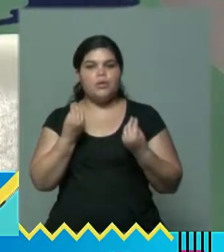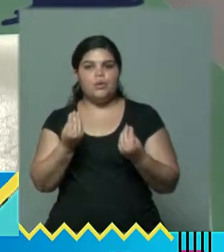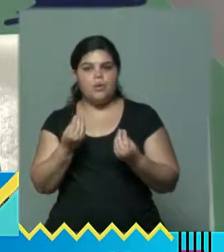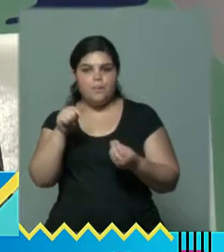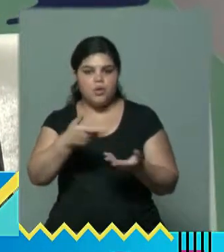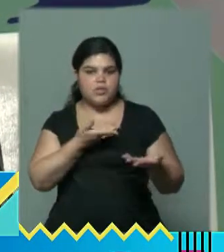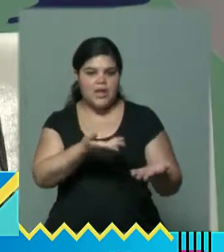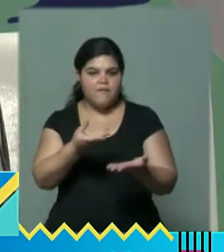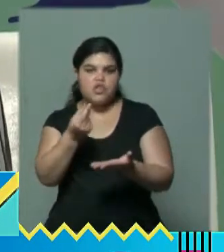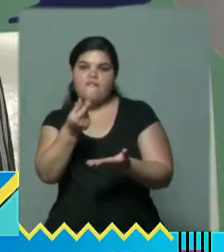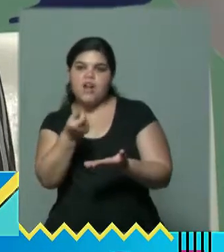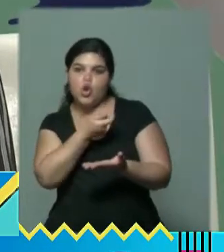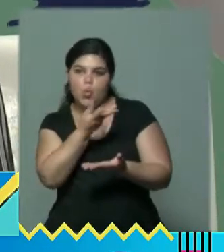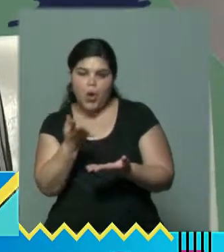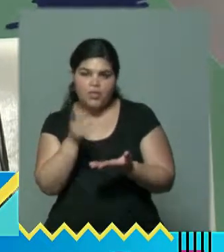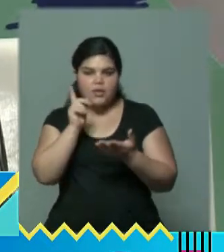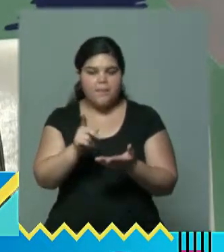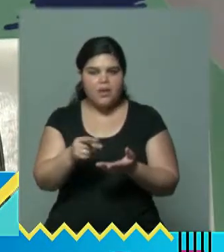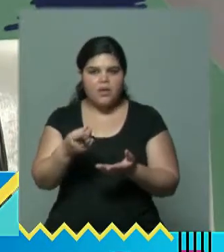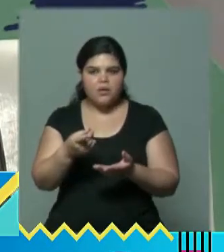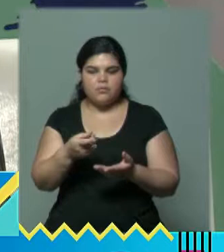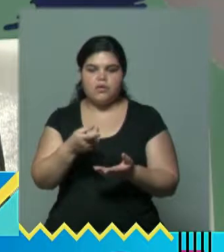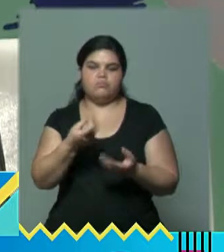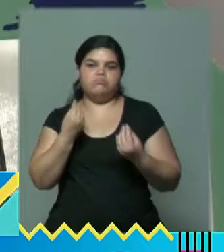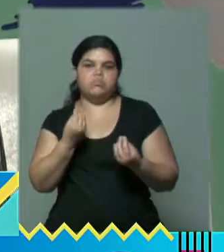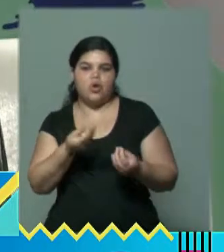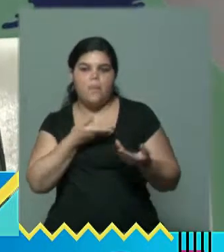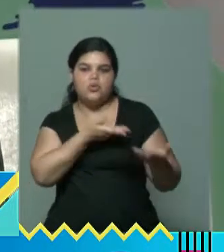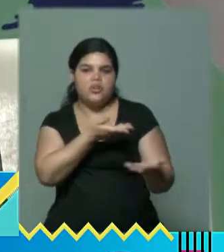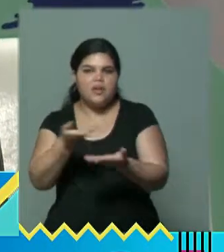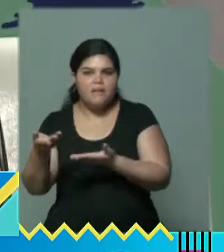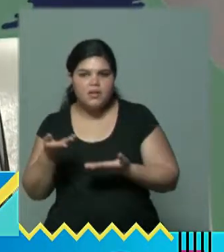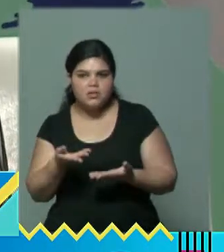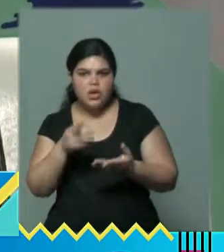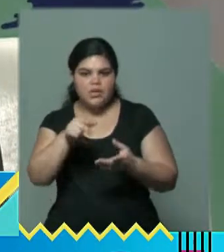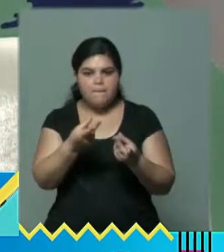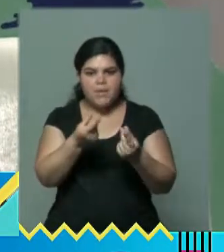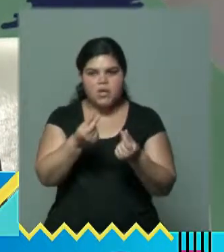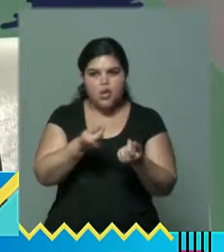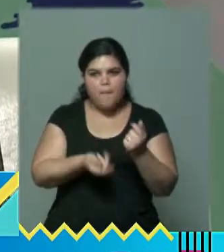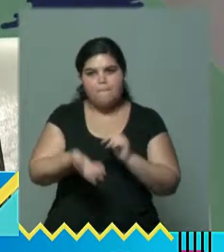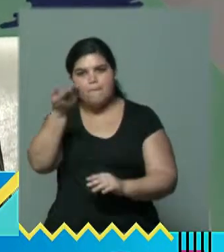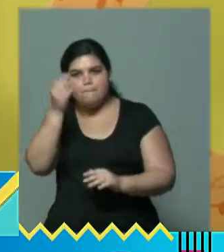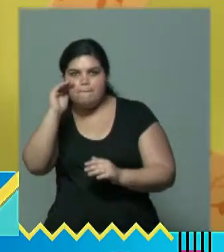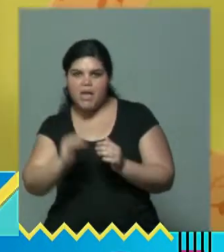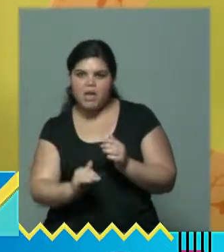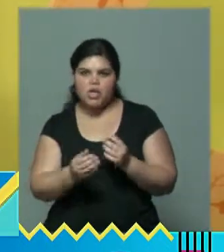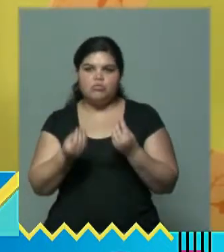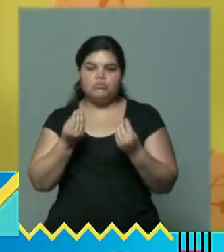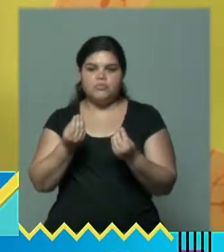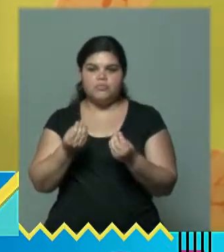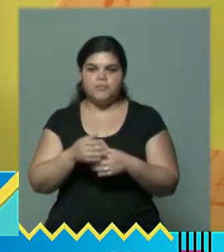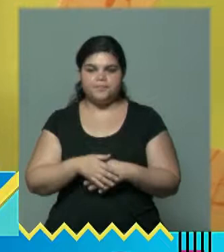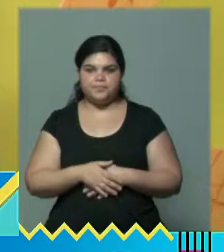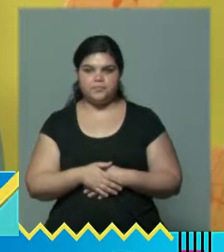el servicio, sino por dónde tiene que pasar el servicio y si en ese proceso se encarece más, se encarece menos. De vuelta, hay